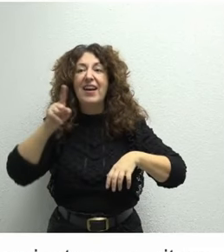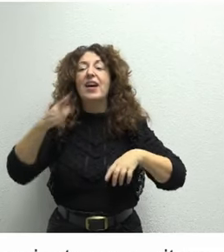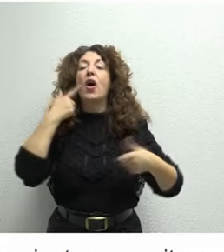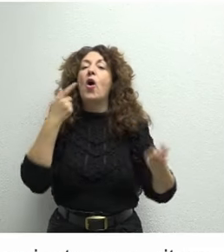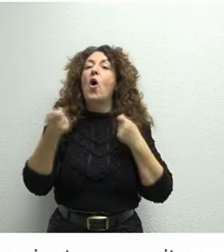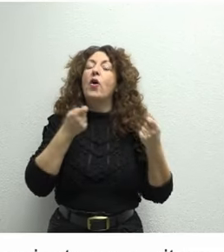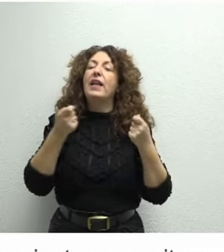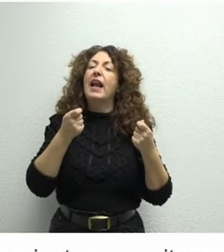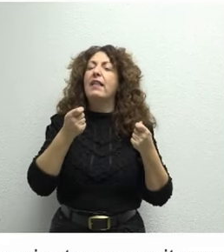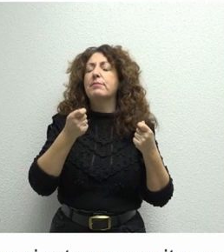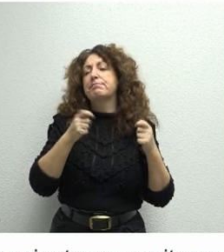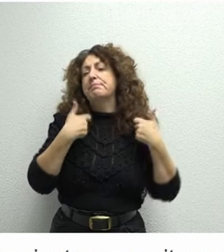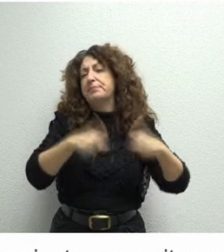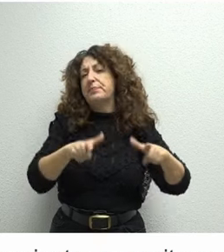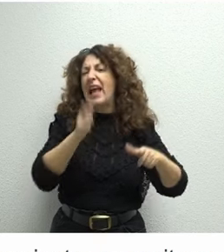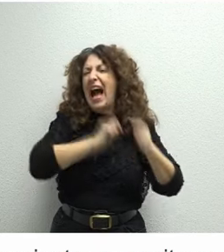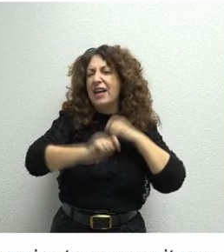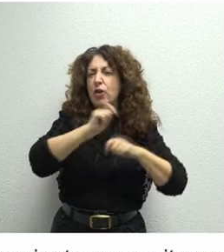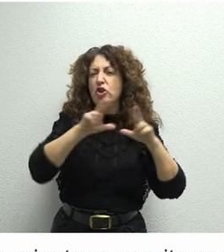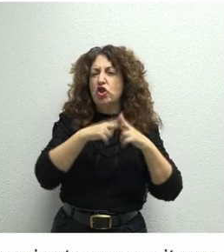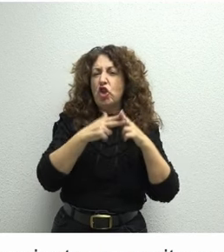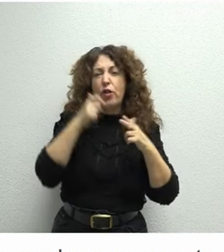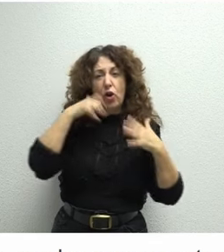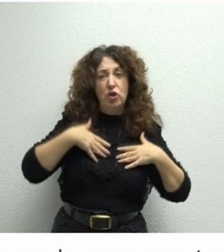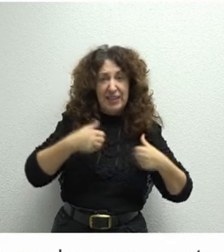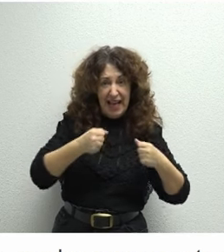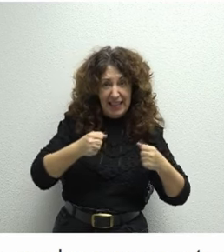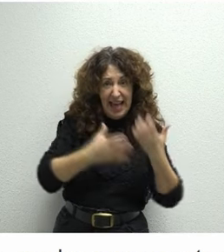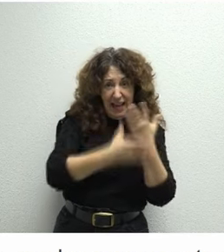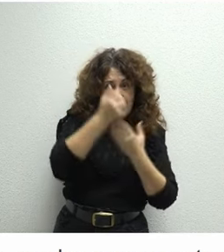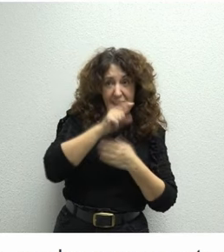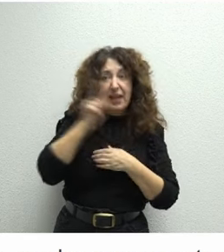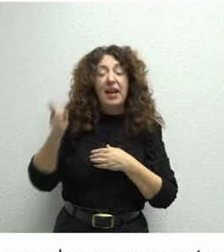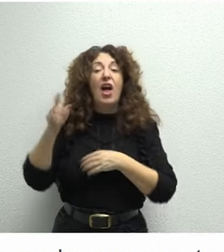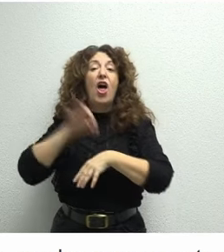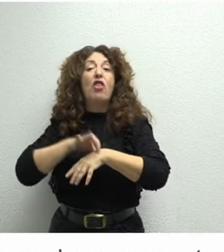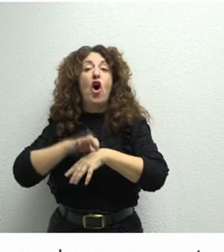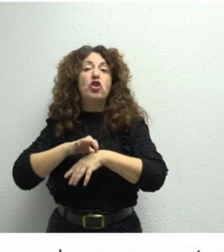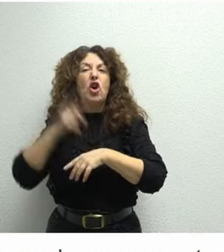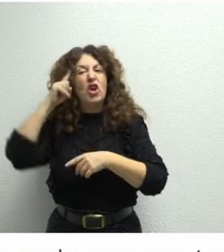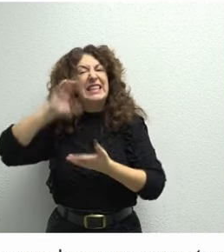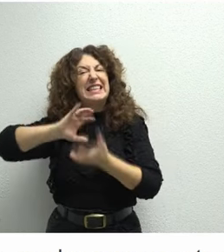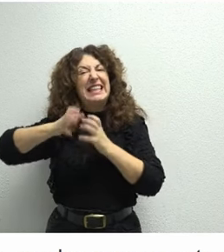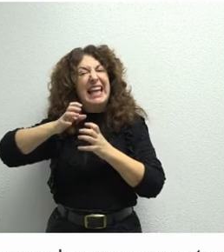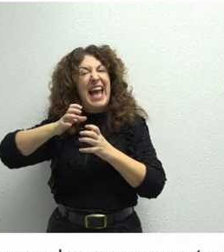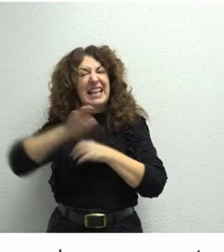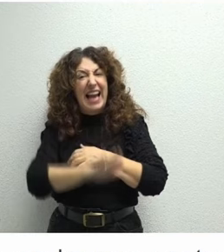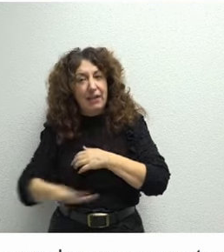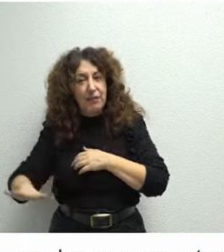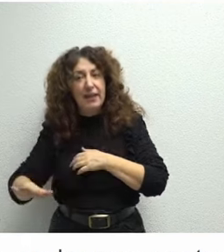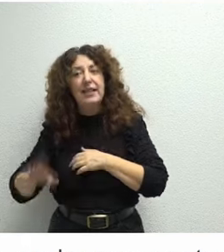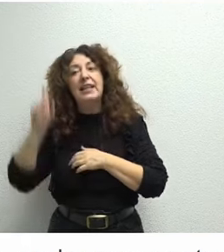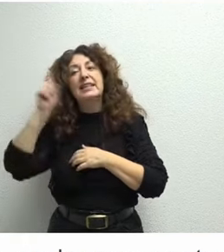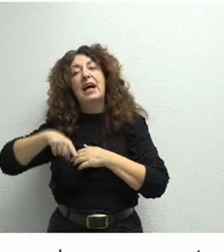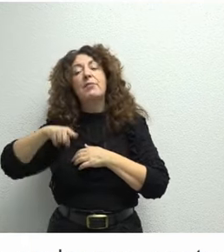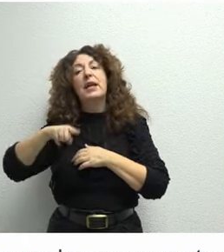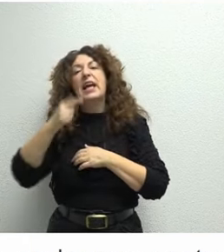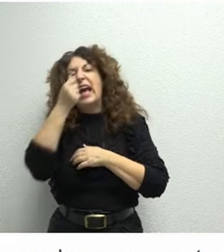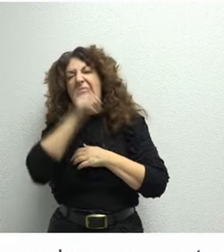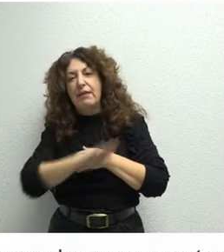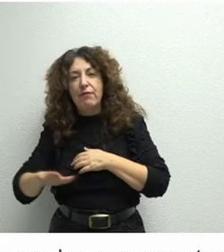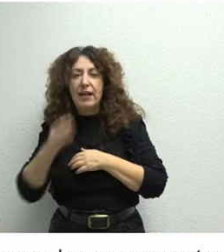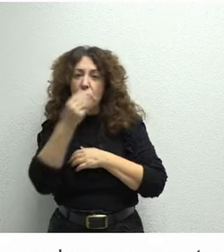sanitaria de la federación el Doctor Carlos imad que es psiquiatra infantil y de la adolescencia de la unidad de Salud Mental infanto juvenil del Hospital